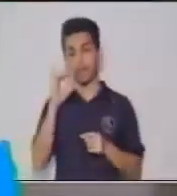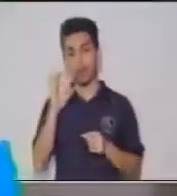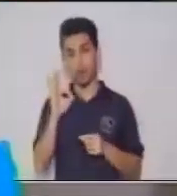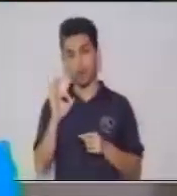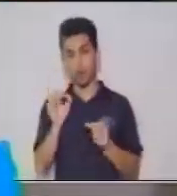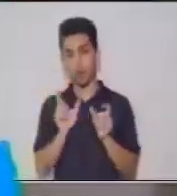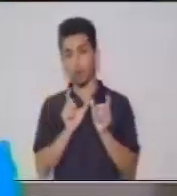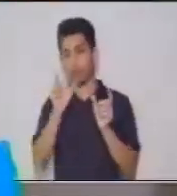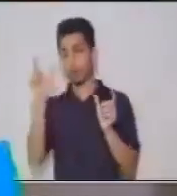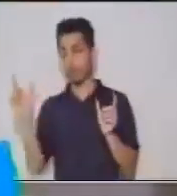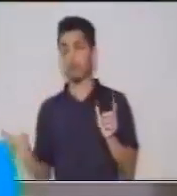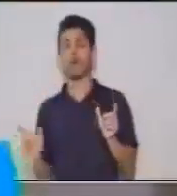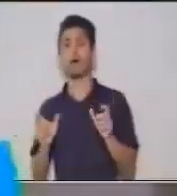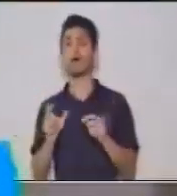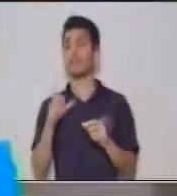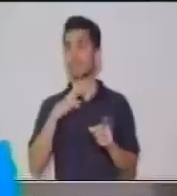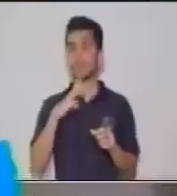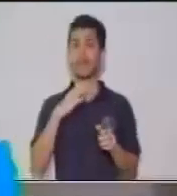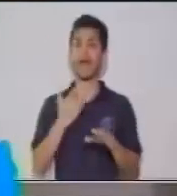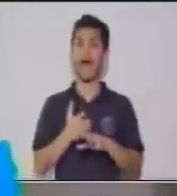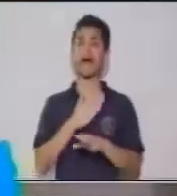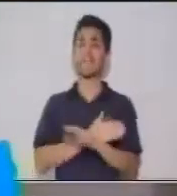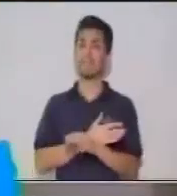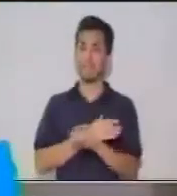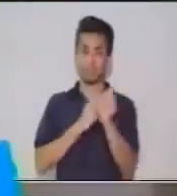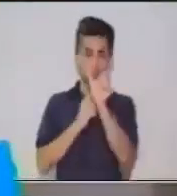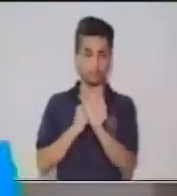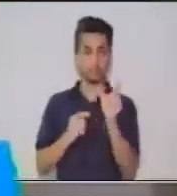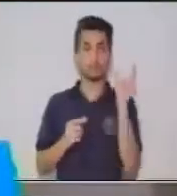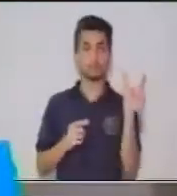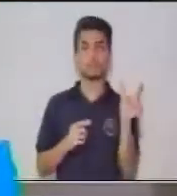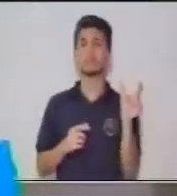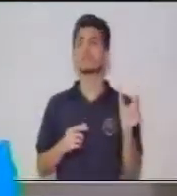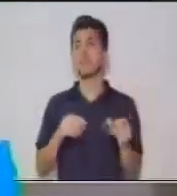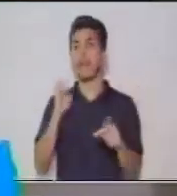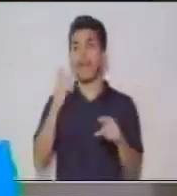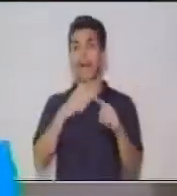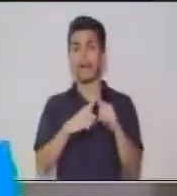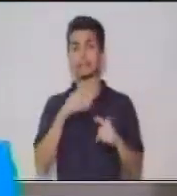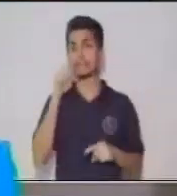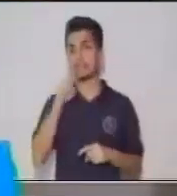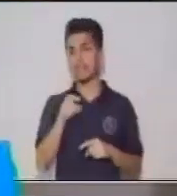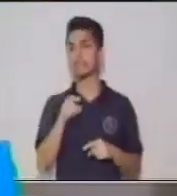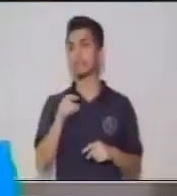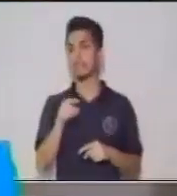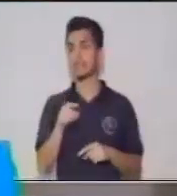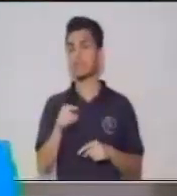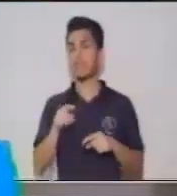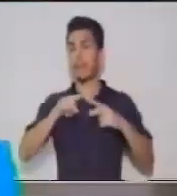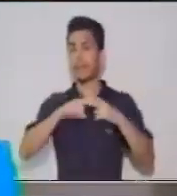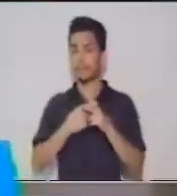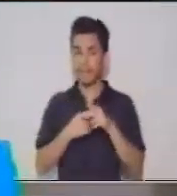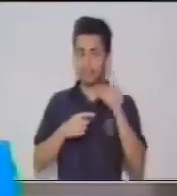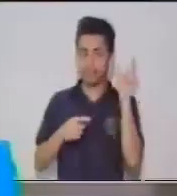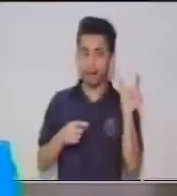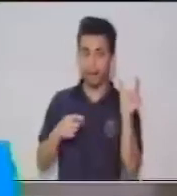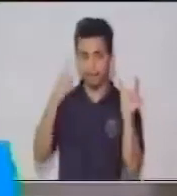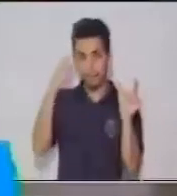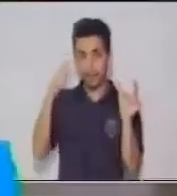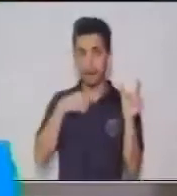o nuestra raíz. En este caso sería la palabra ex, que está al inicio de